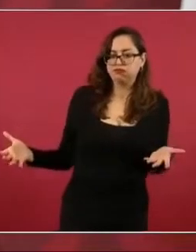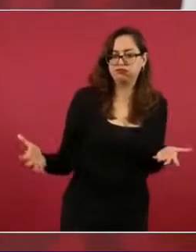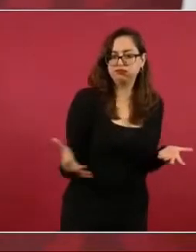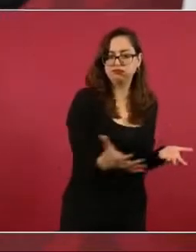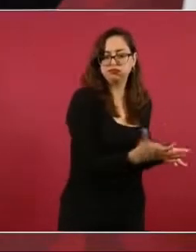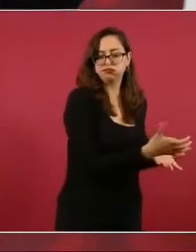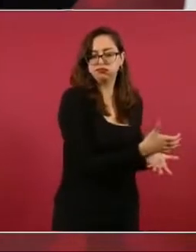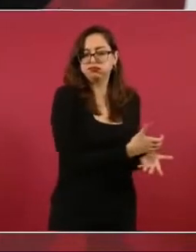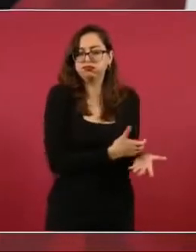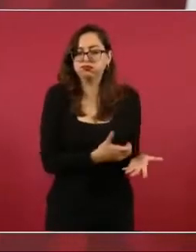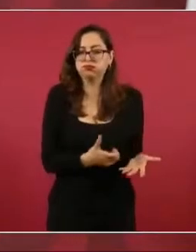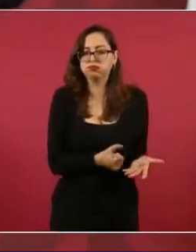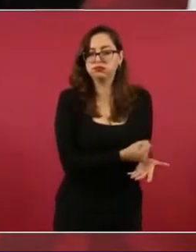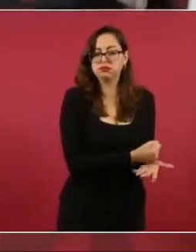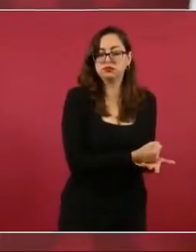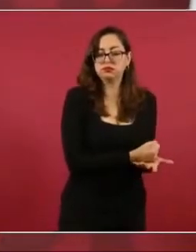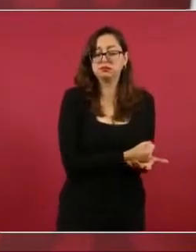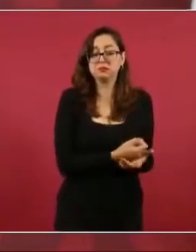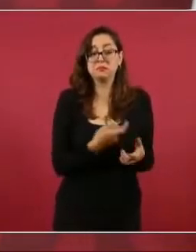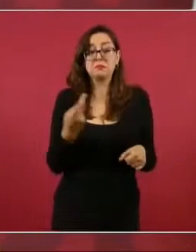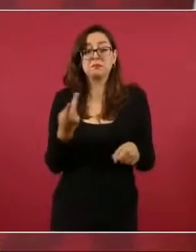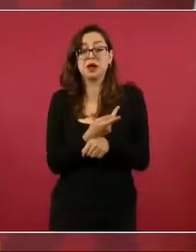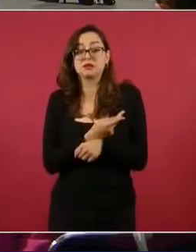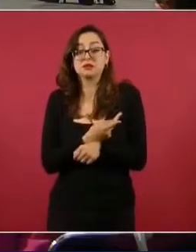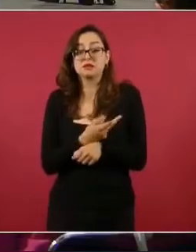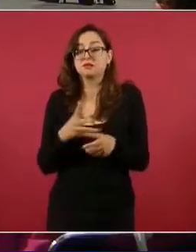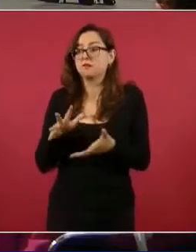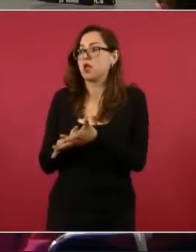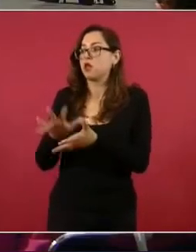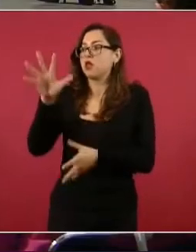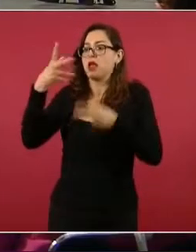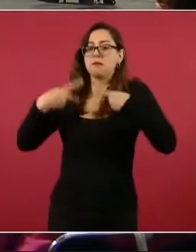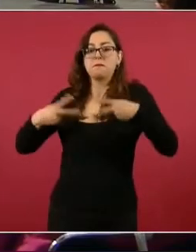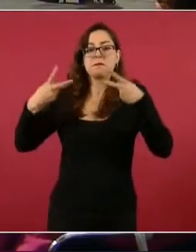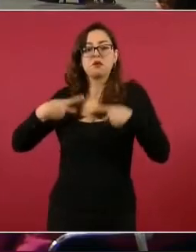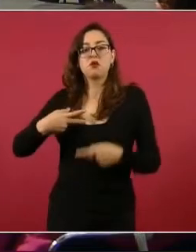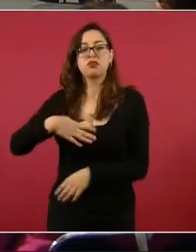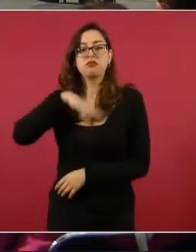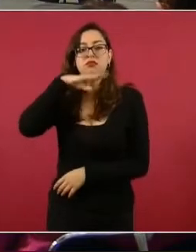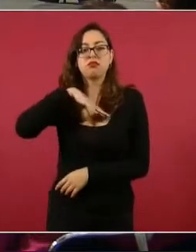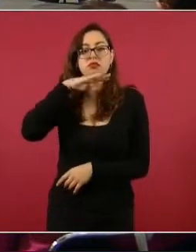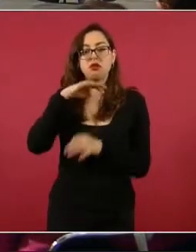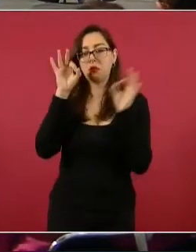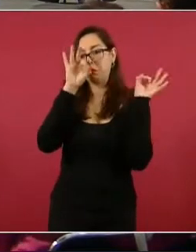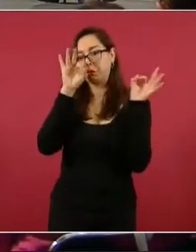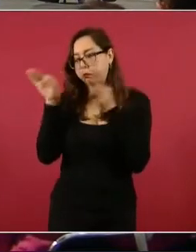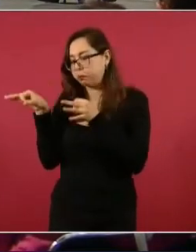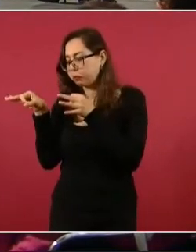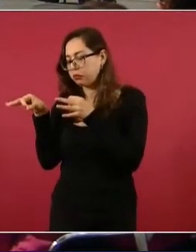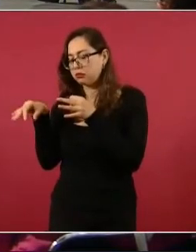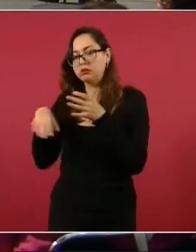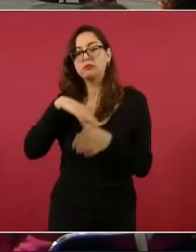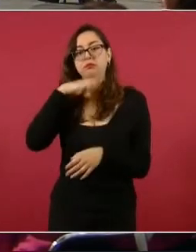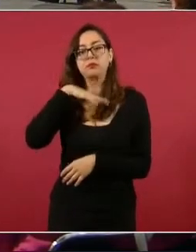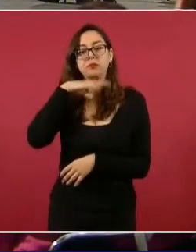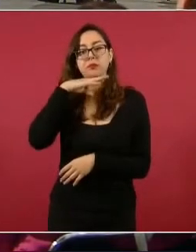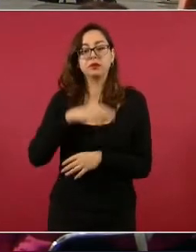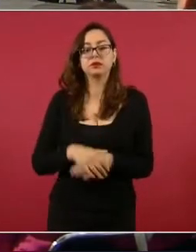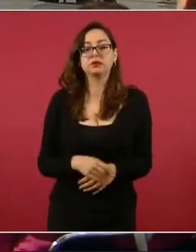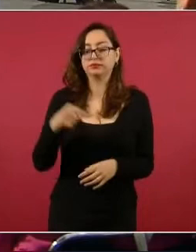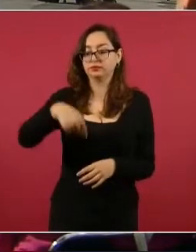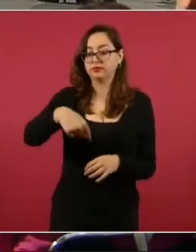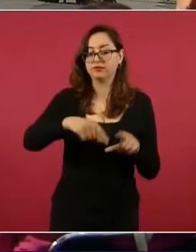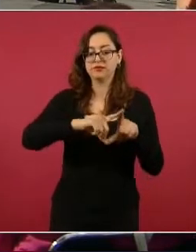estábamos en otras cosas. Es como en México, el principal problema es la corrupción,